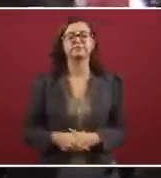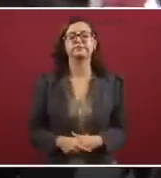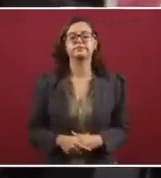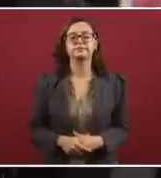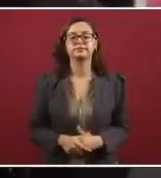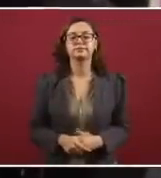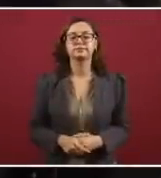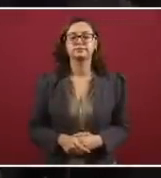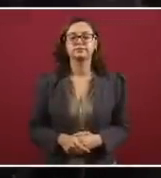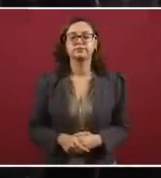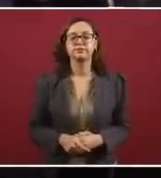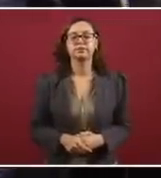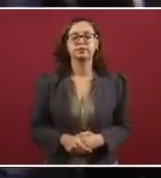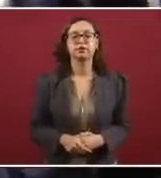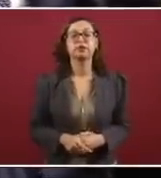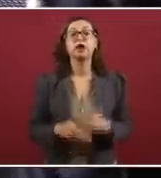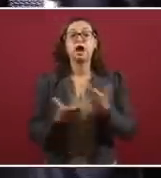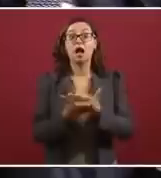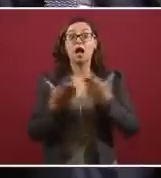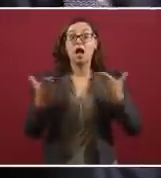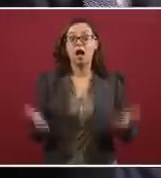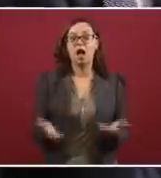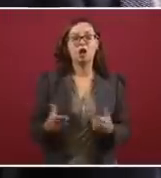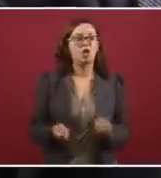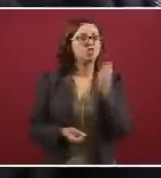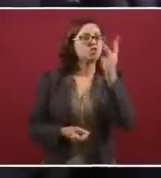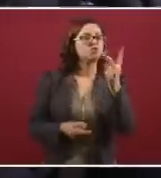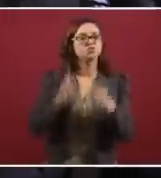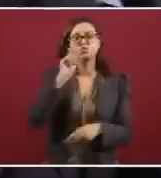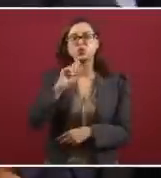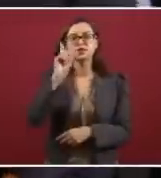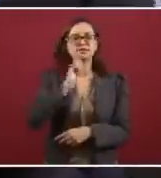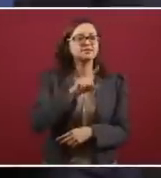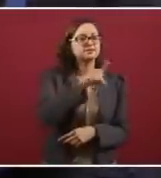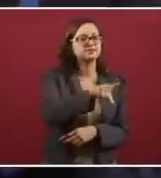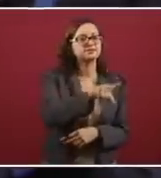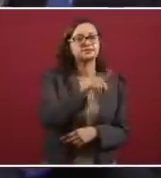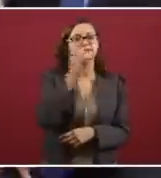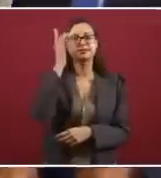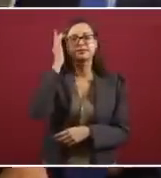Bueno, vamos con mujeres ya, porque dos mujeres. Y